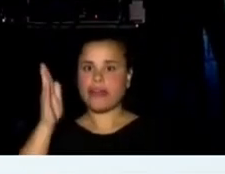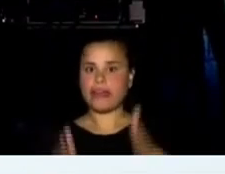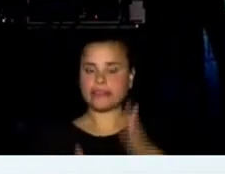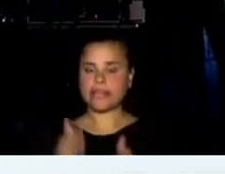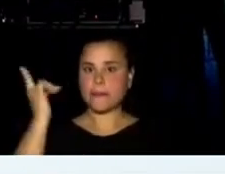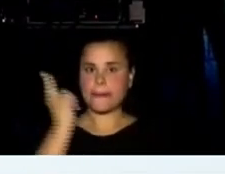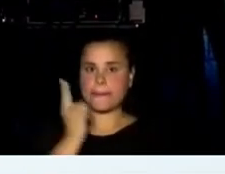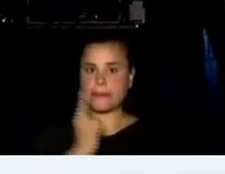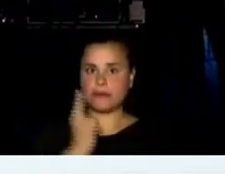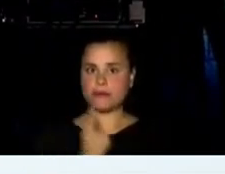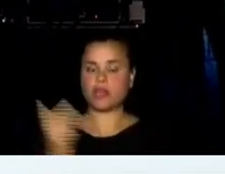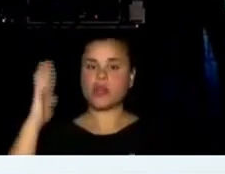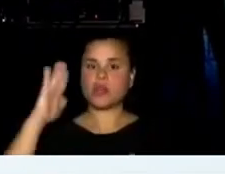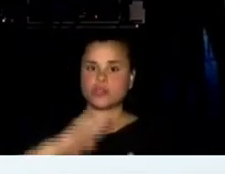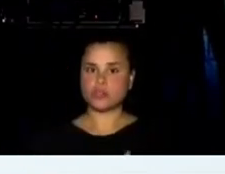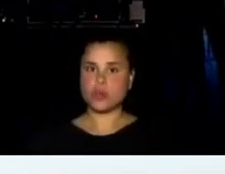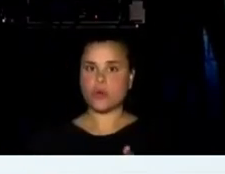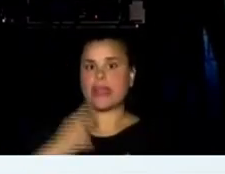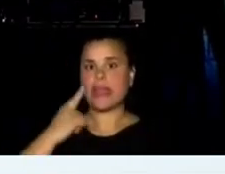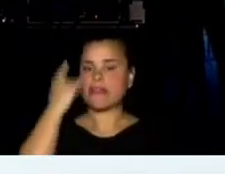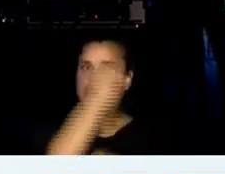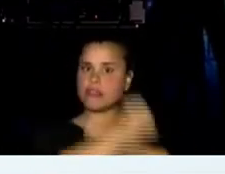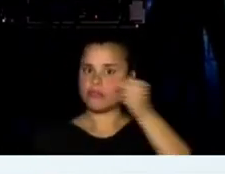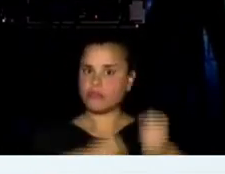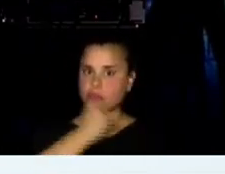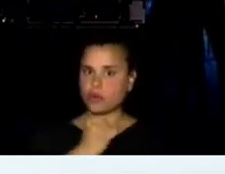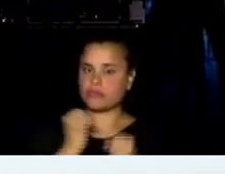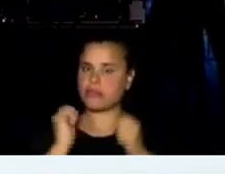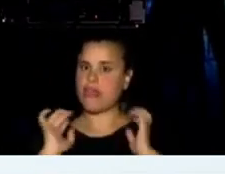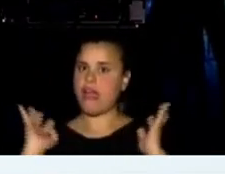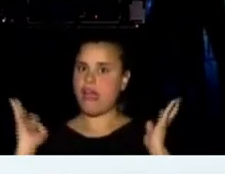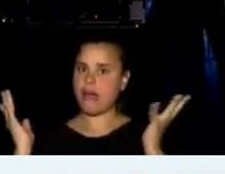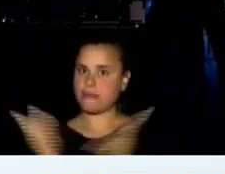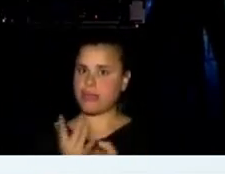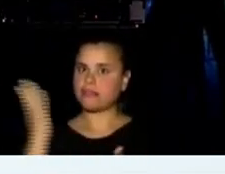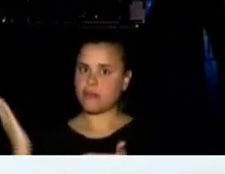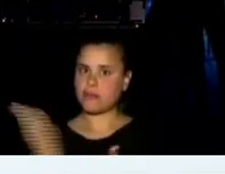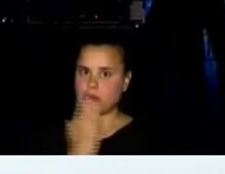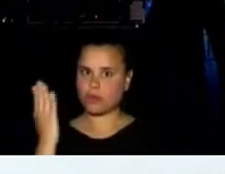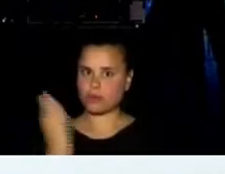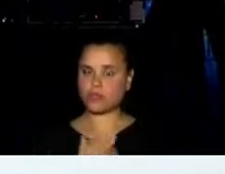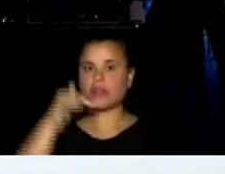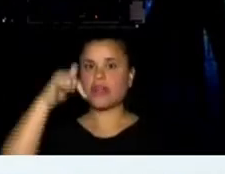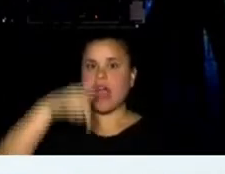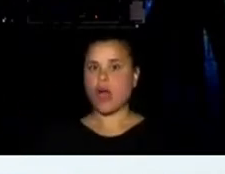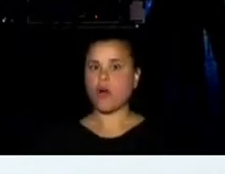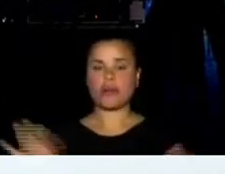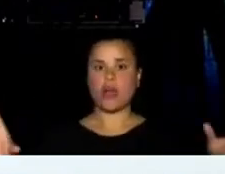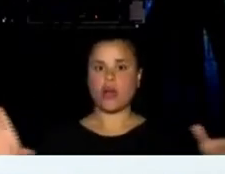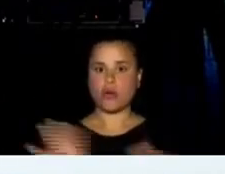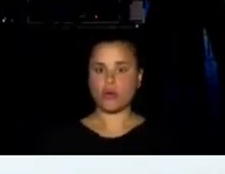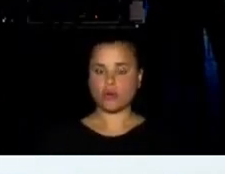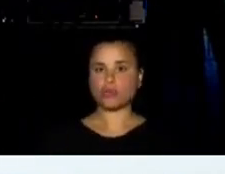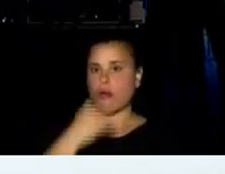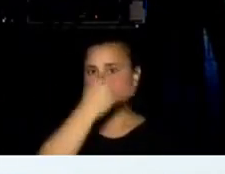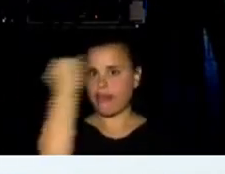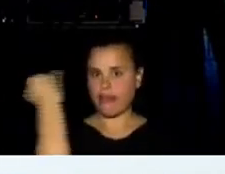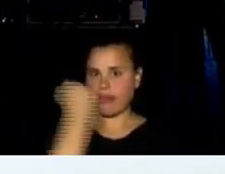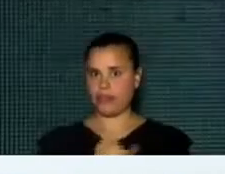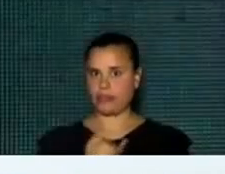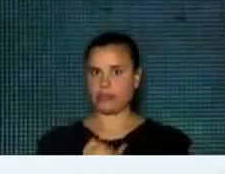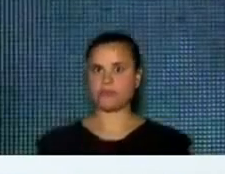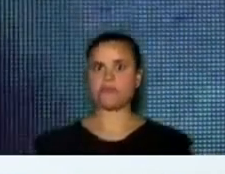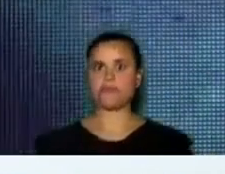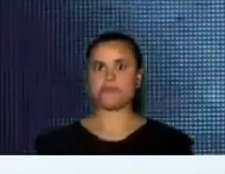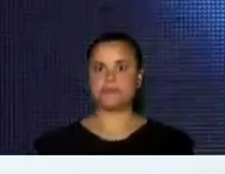para con cualquier persona, si no tiene problemas para atacar o para ir contra una persona vulnerable, mirá si